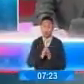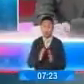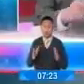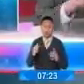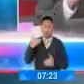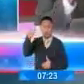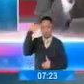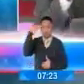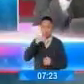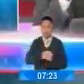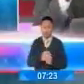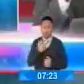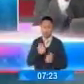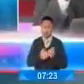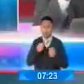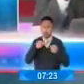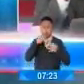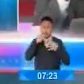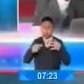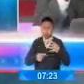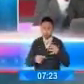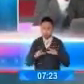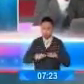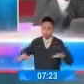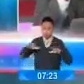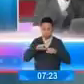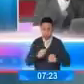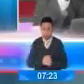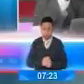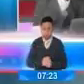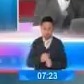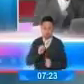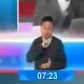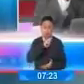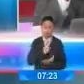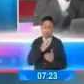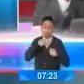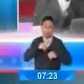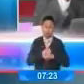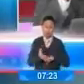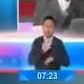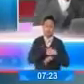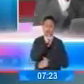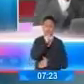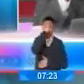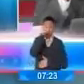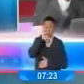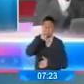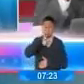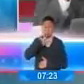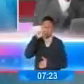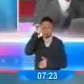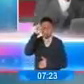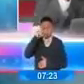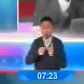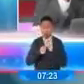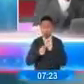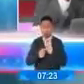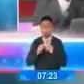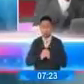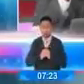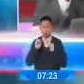política y muchas cosas sucediendo al mismo tiempo. Y en efecto, este fin de semana yo también hice un pronunciamiento en el